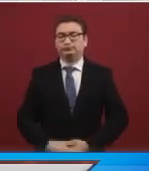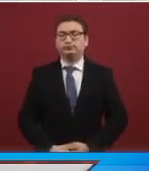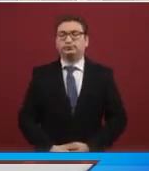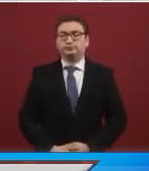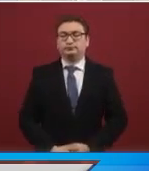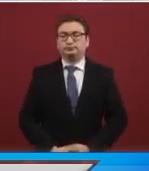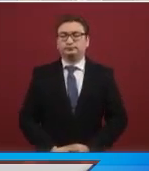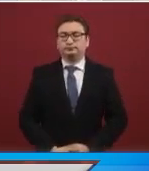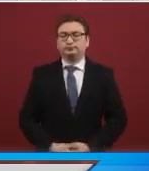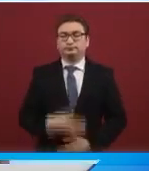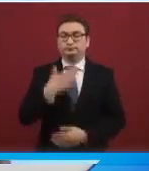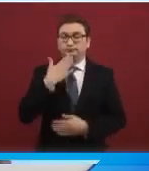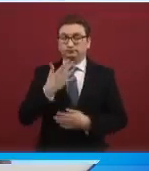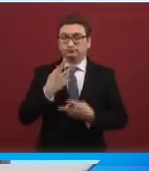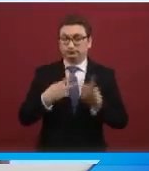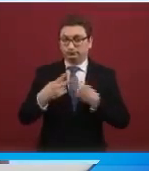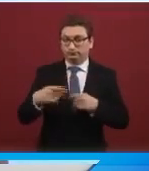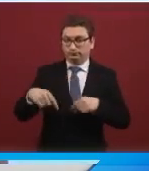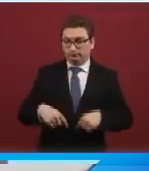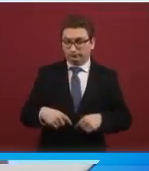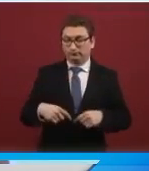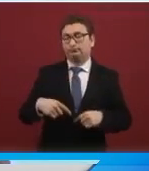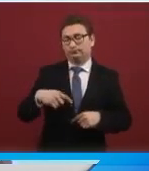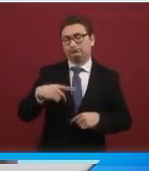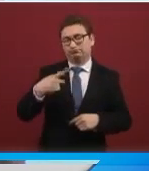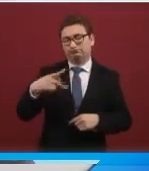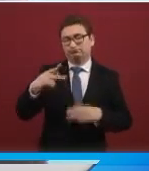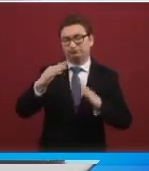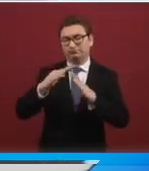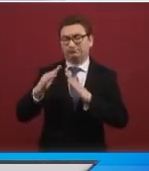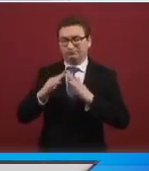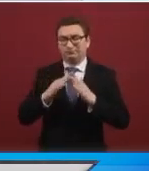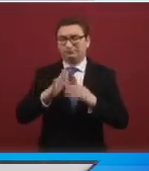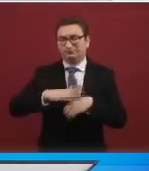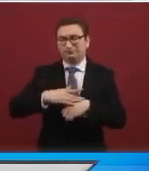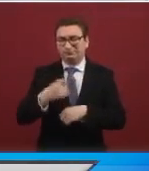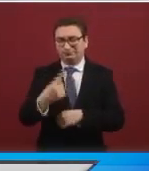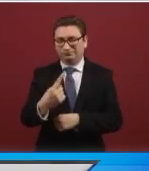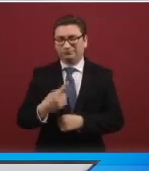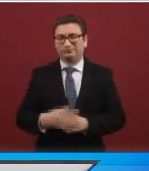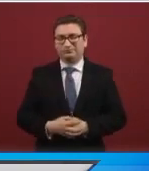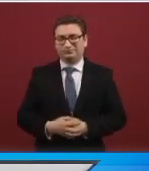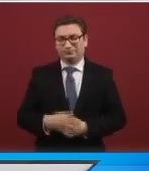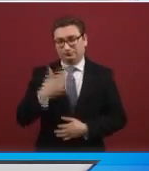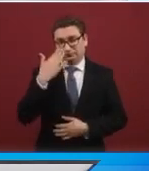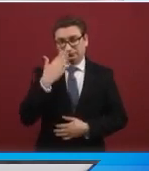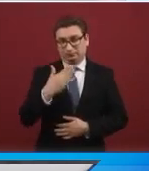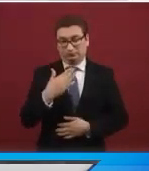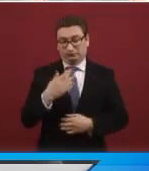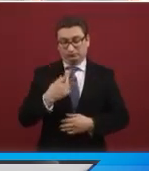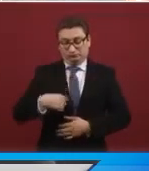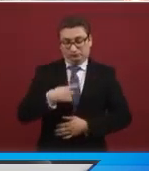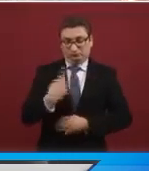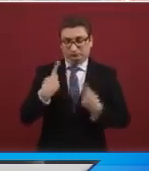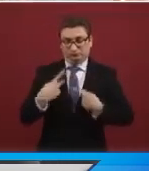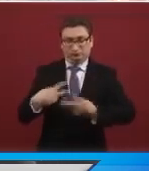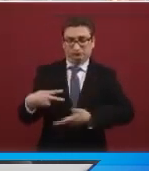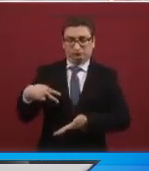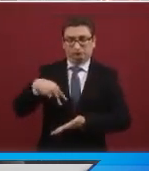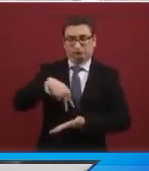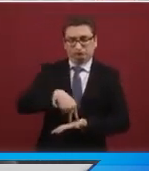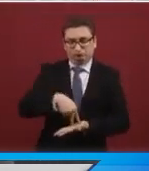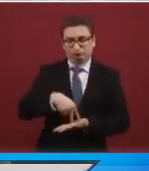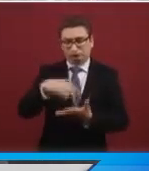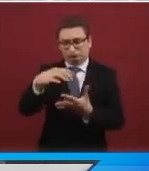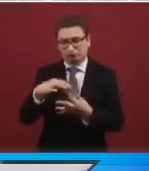Exilio español. Hace 80 años del inicio de la llegada del exilio español en México, estando como presidente Lázaro Cárdenas, basado en la